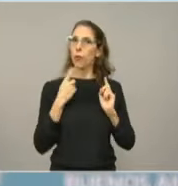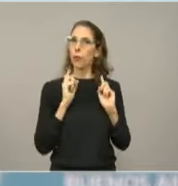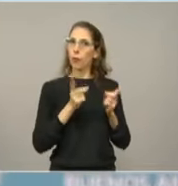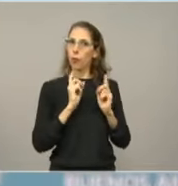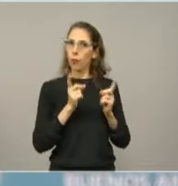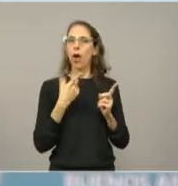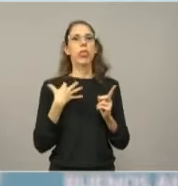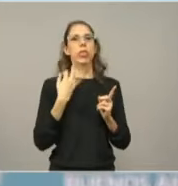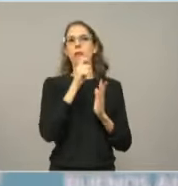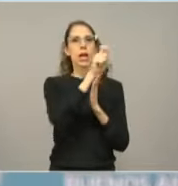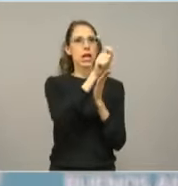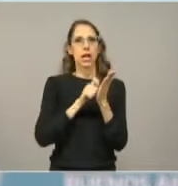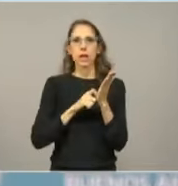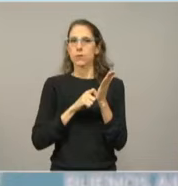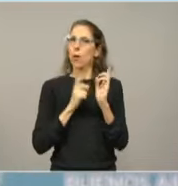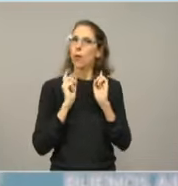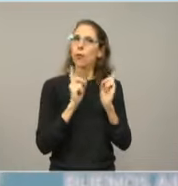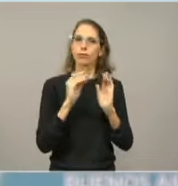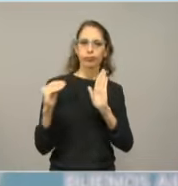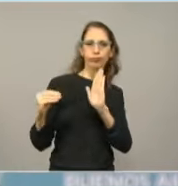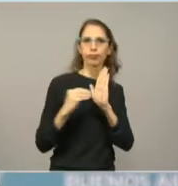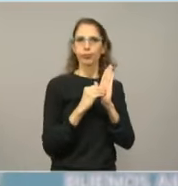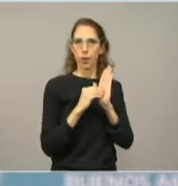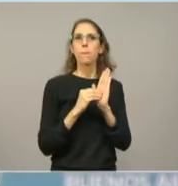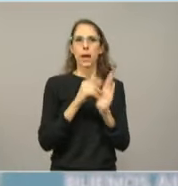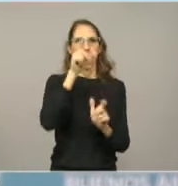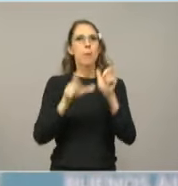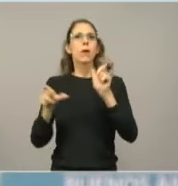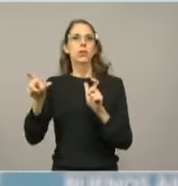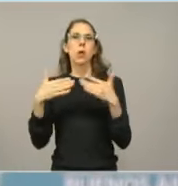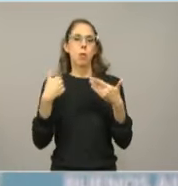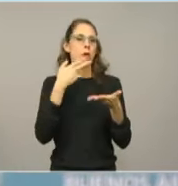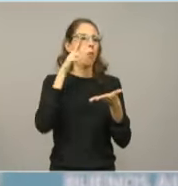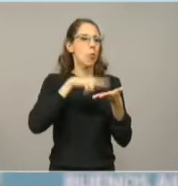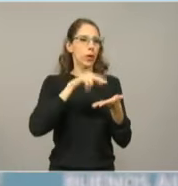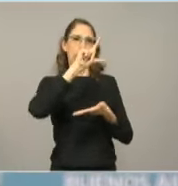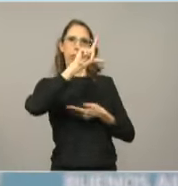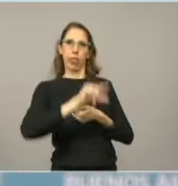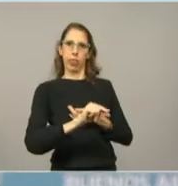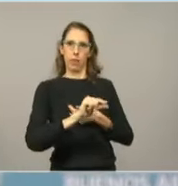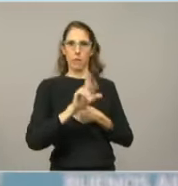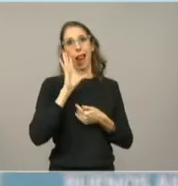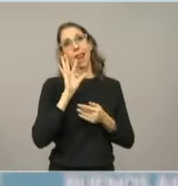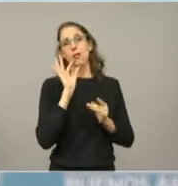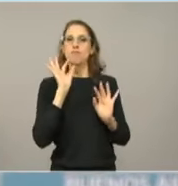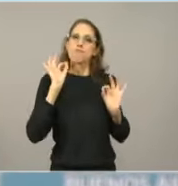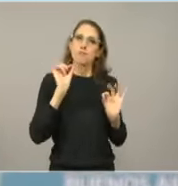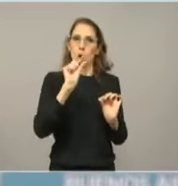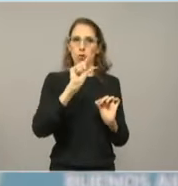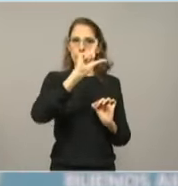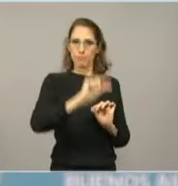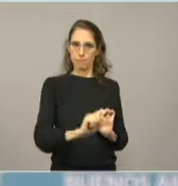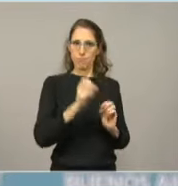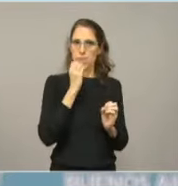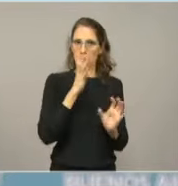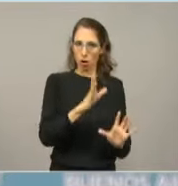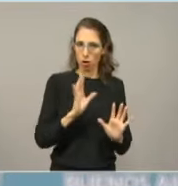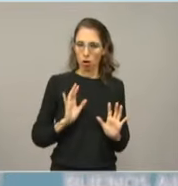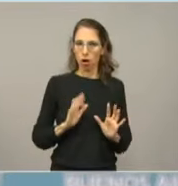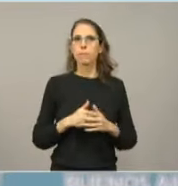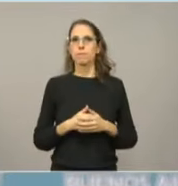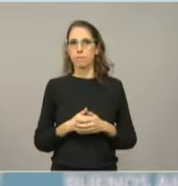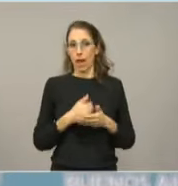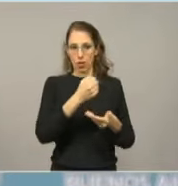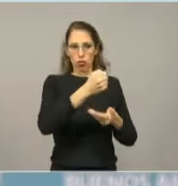es vital para que muchos bonares y muchas bonares puedan acceder a una tarifa aminorada que tenga vigente